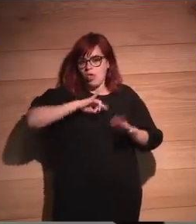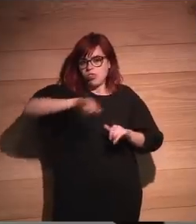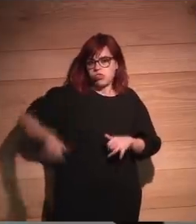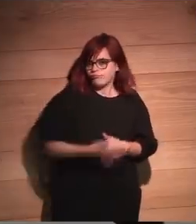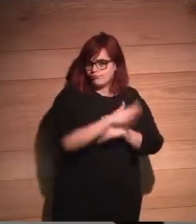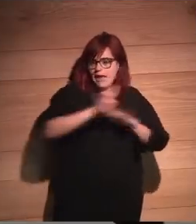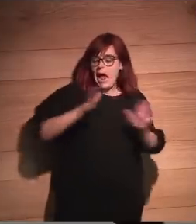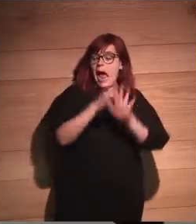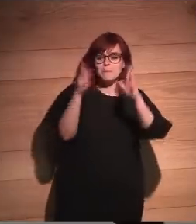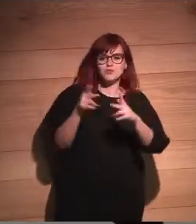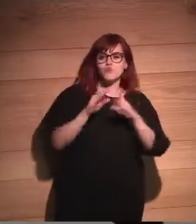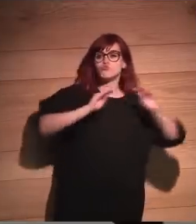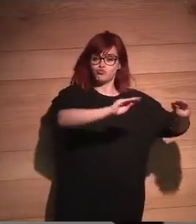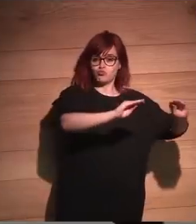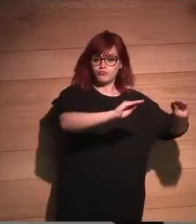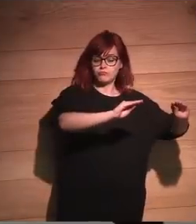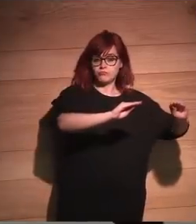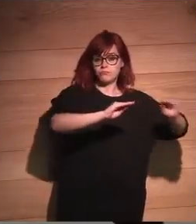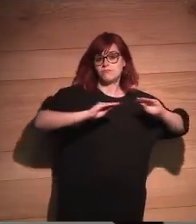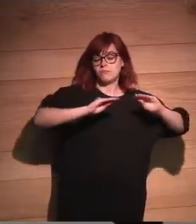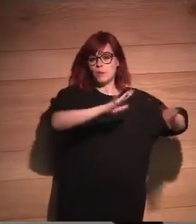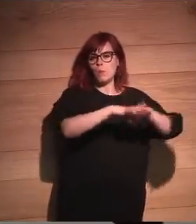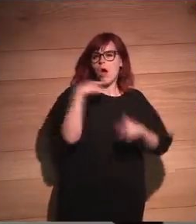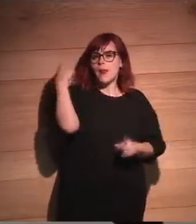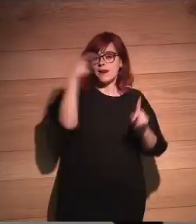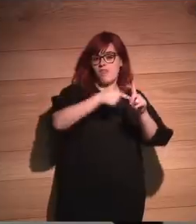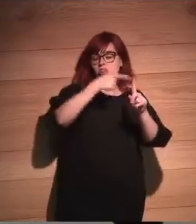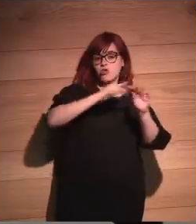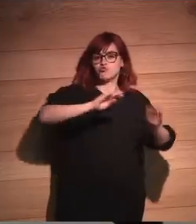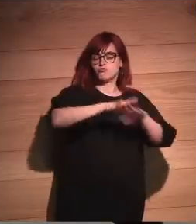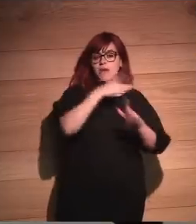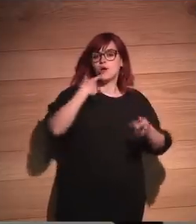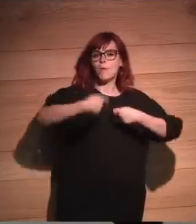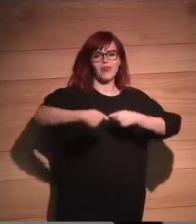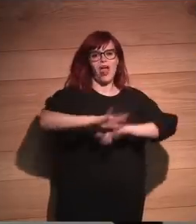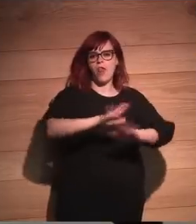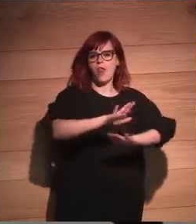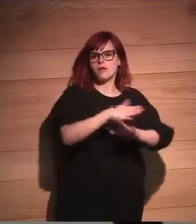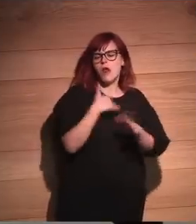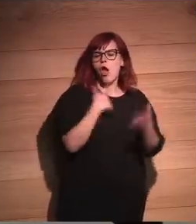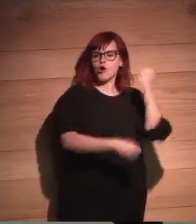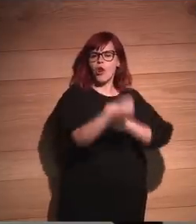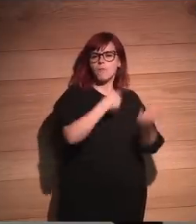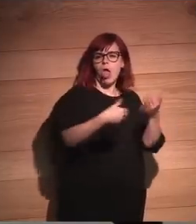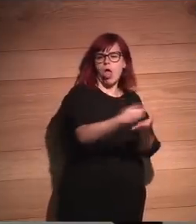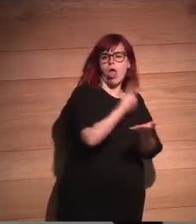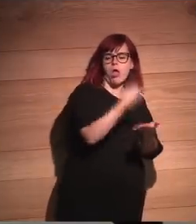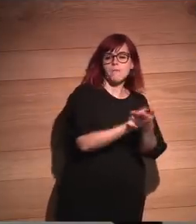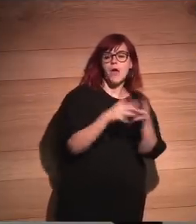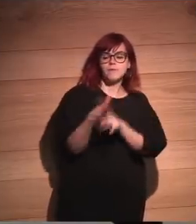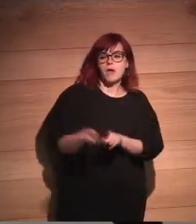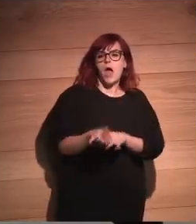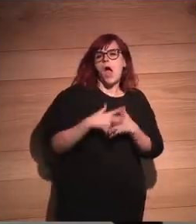administración que su primera referencia es lo comercial, es lo económico, el